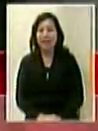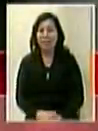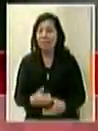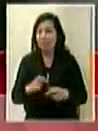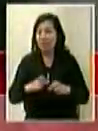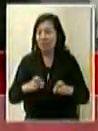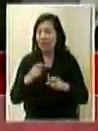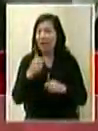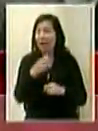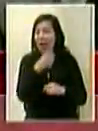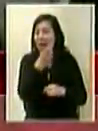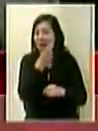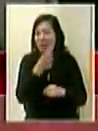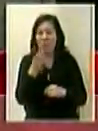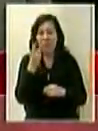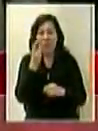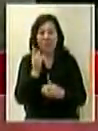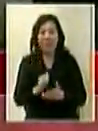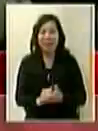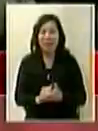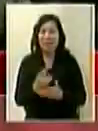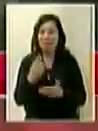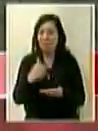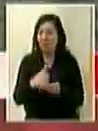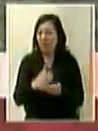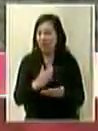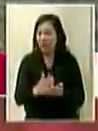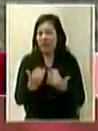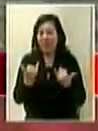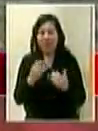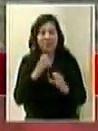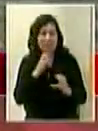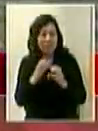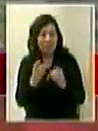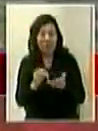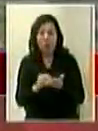Parlamento, Daniel Abogataza, entonces, participando de este diálogo con los periodistas.